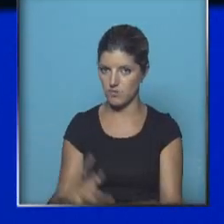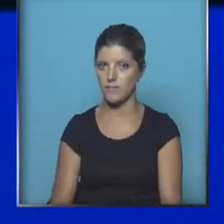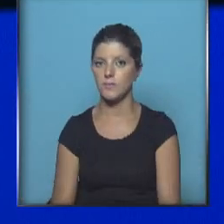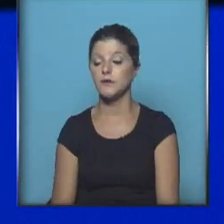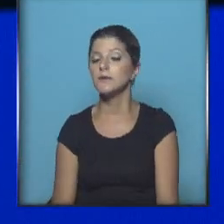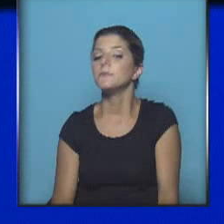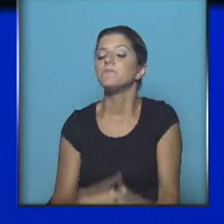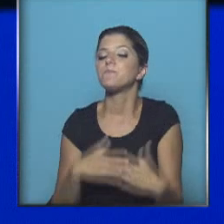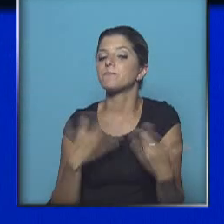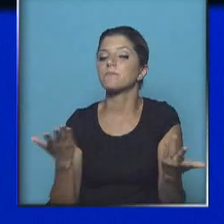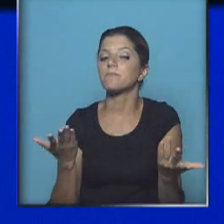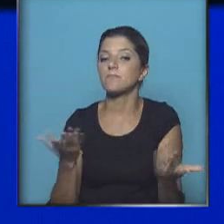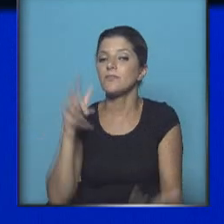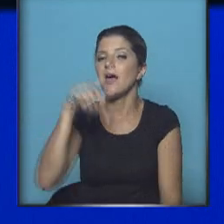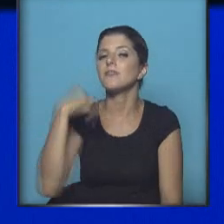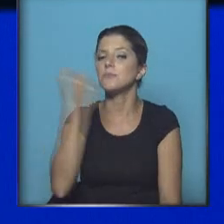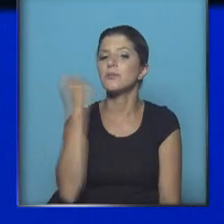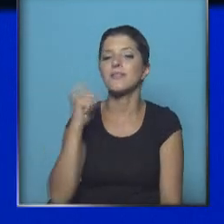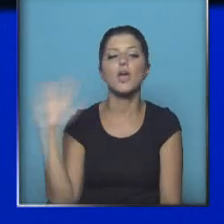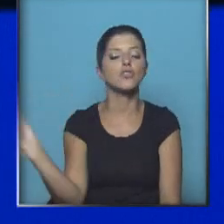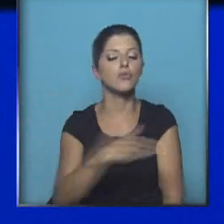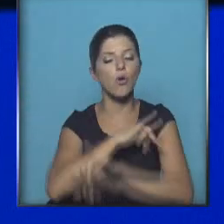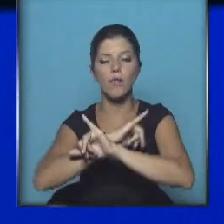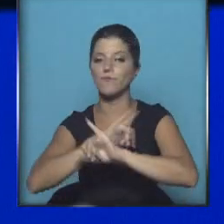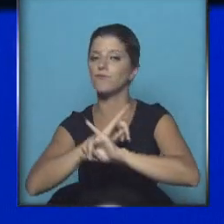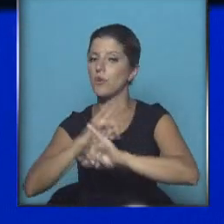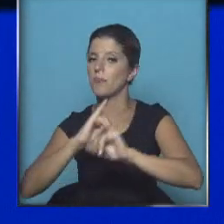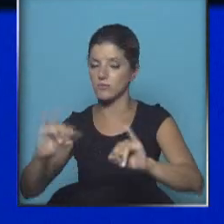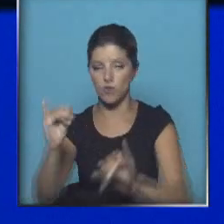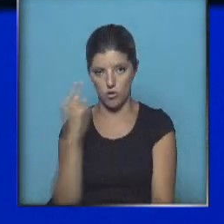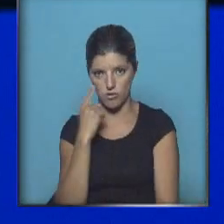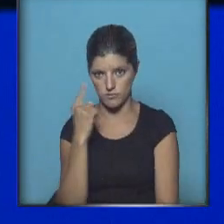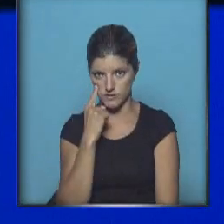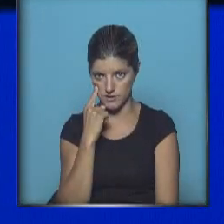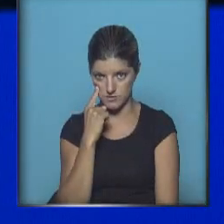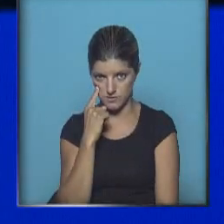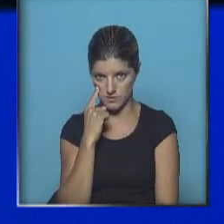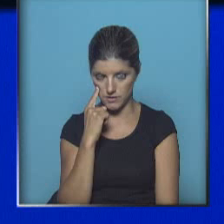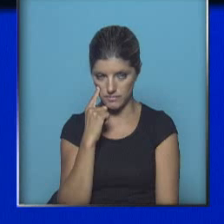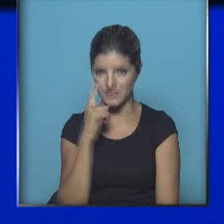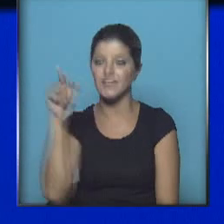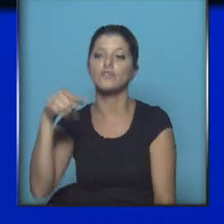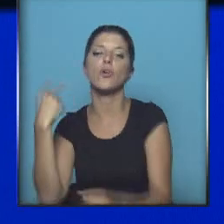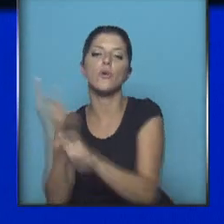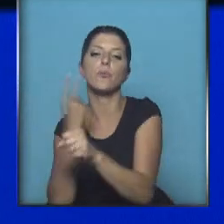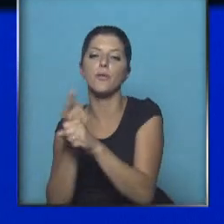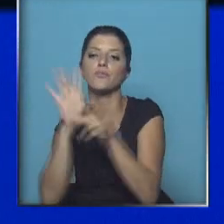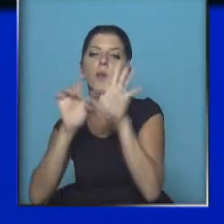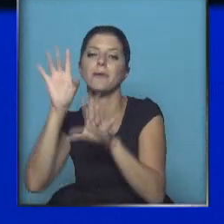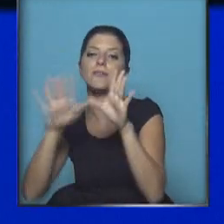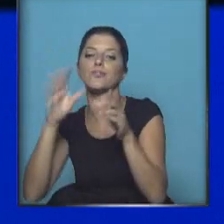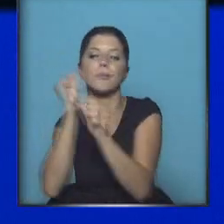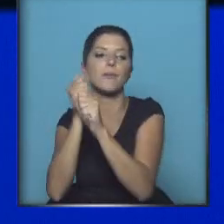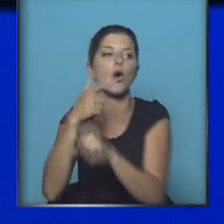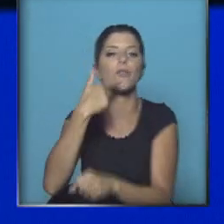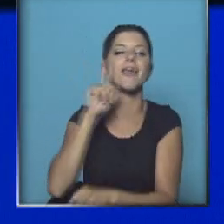Digo, porque acá es importante que se sepa todo, que se sepa todo. Y esto no puede quedar en medio de operaciones de inteligencia